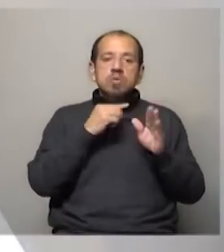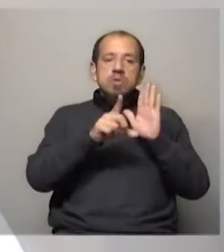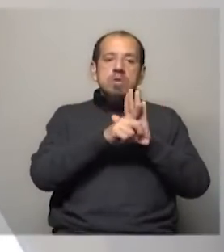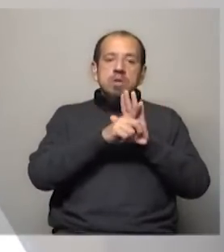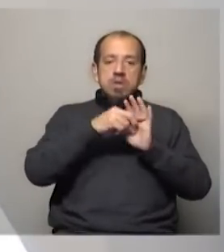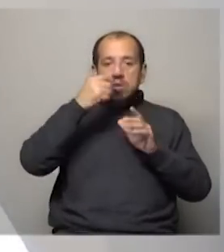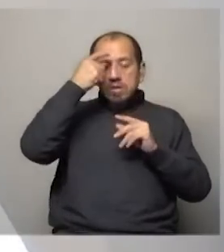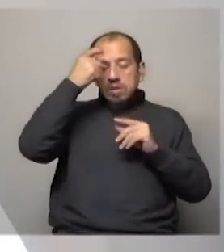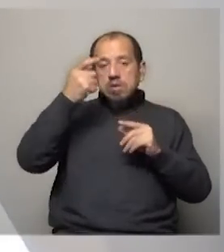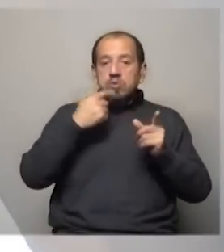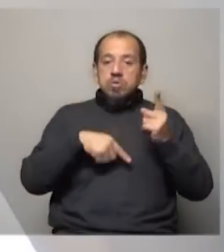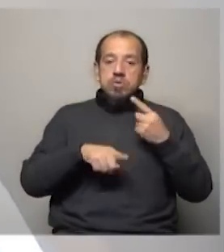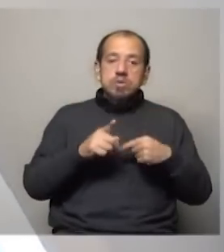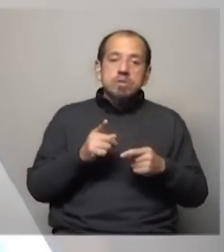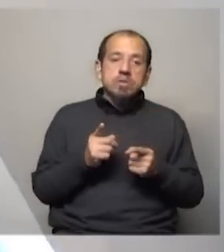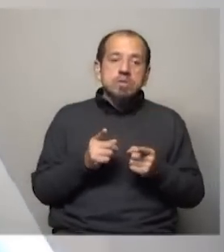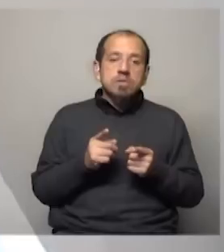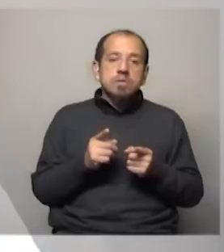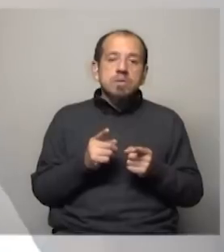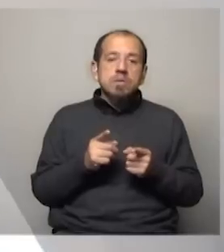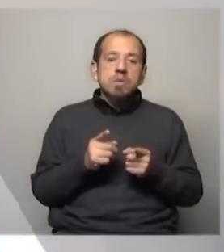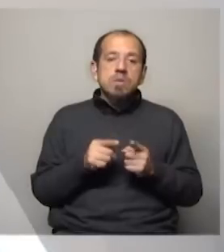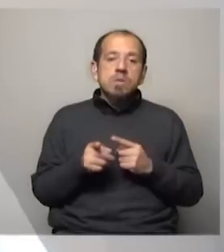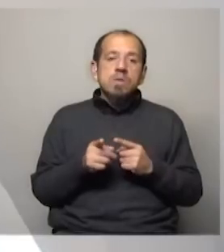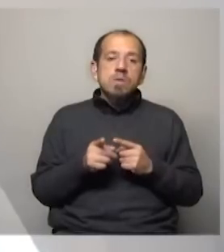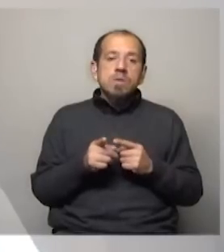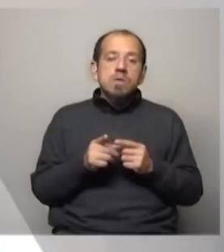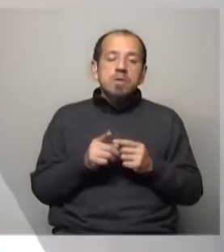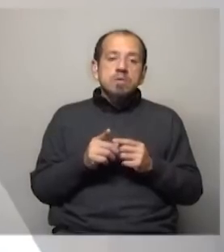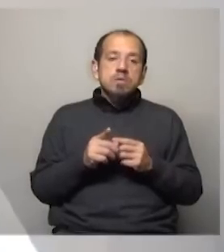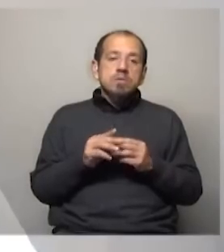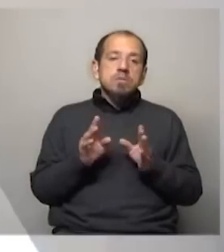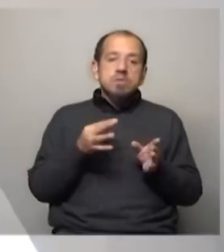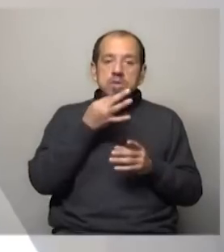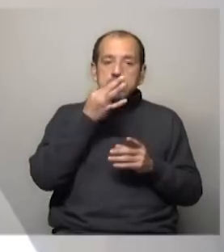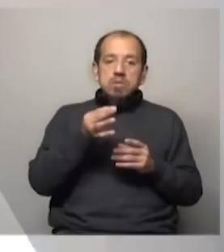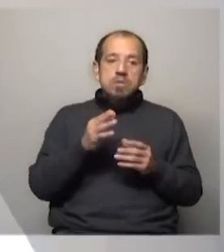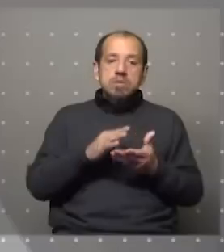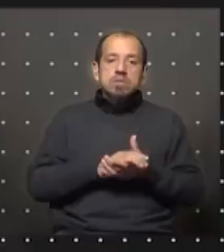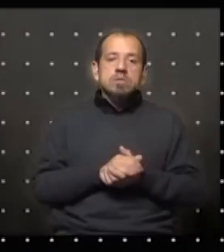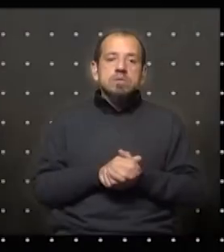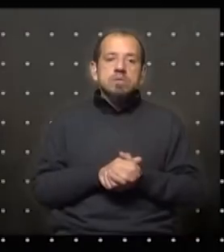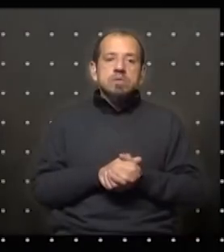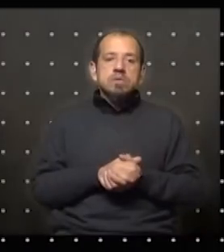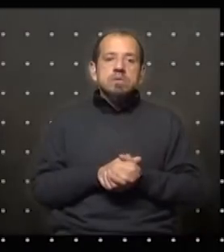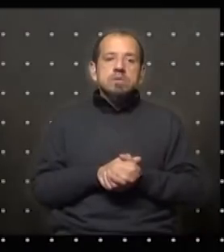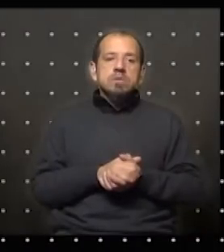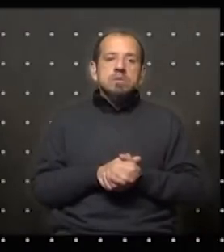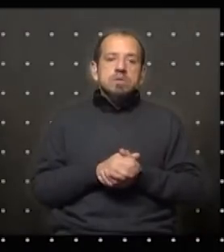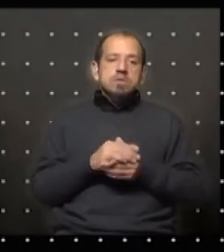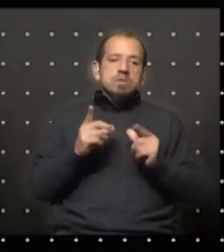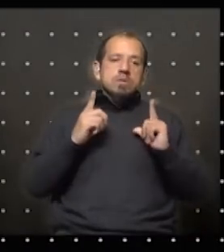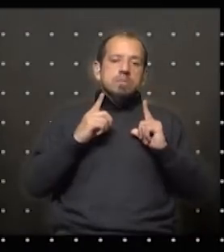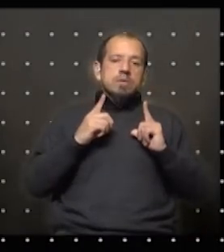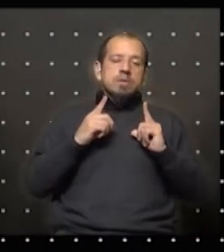técnico inclusive entonces fueron declaraciones está muy bien habrá que guardar entonces